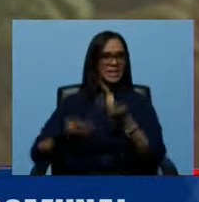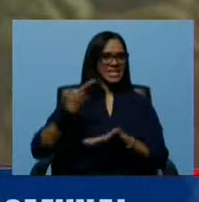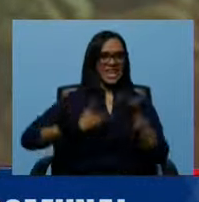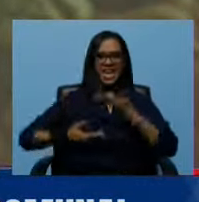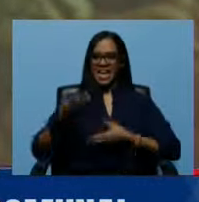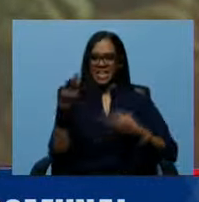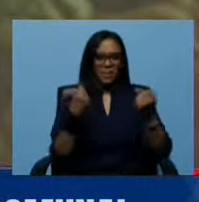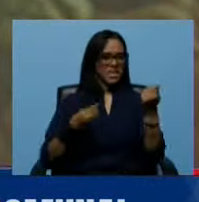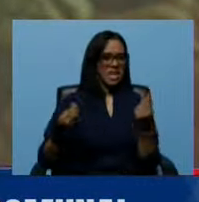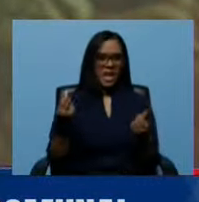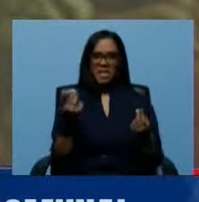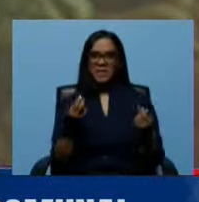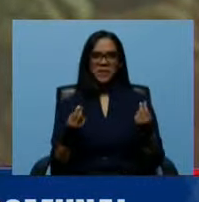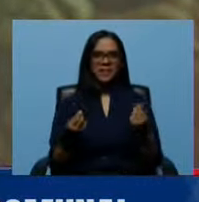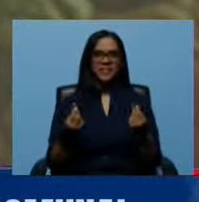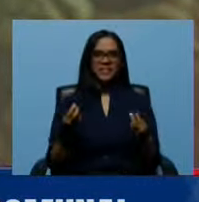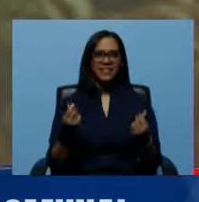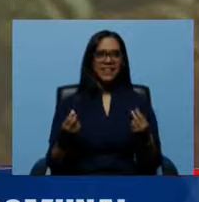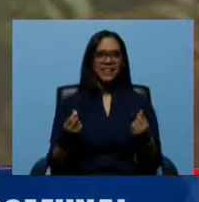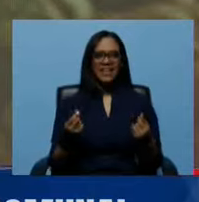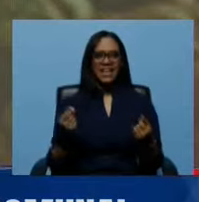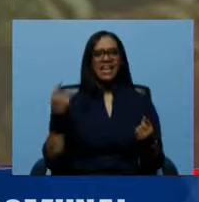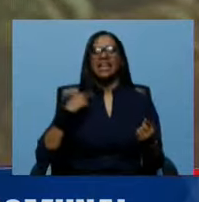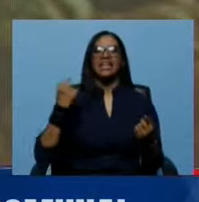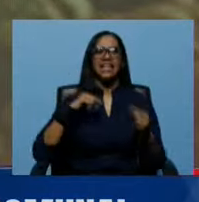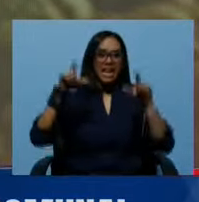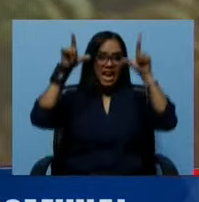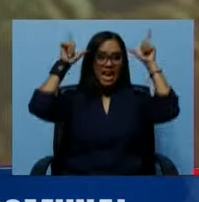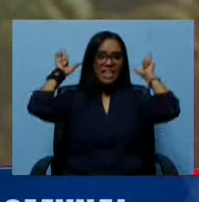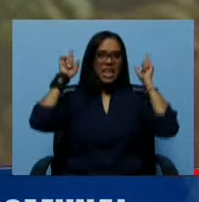Urrutia. Y tiene al vampiro allá.